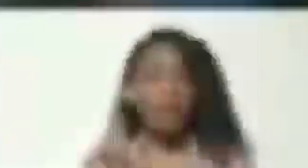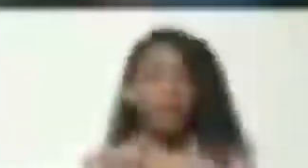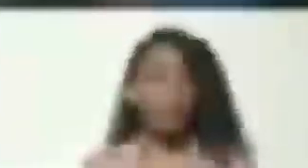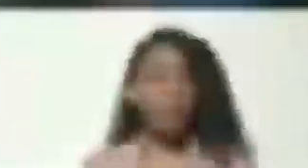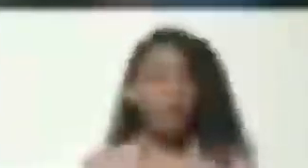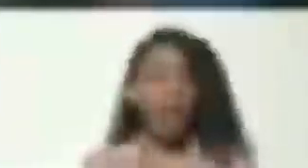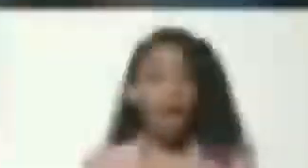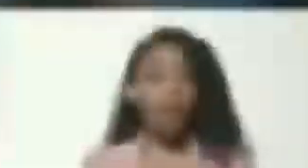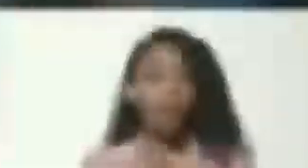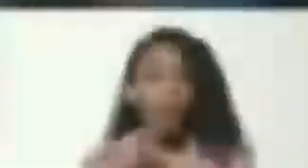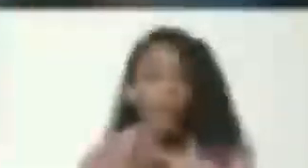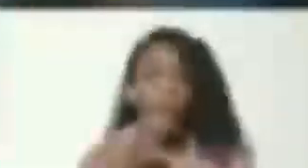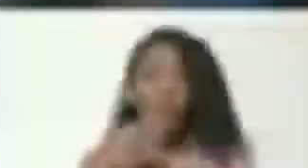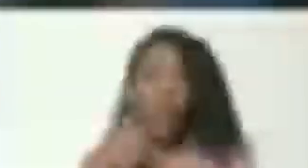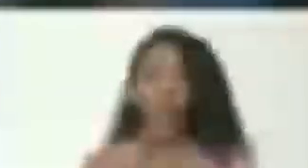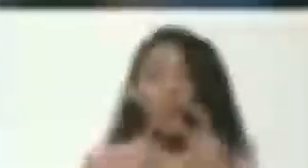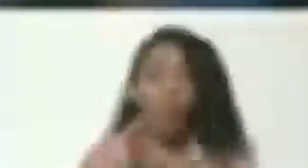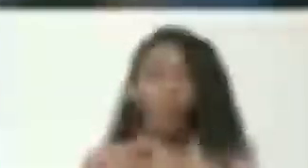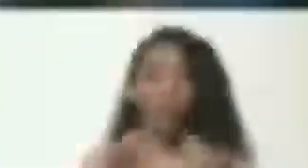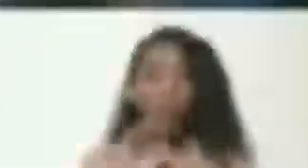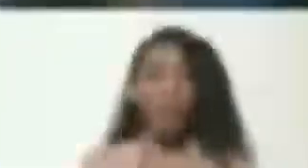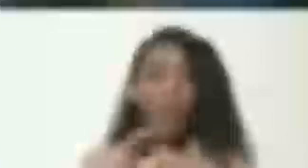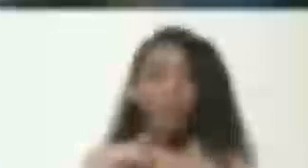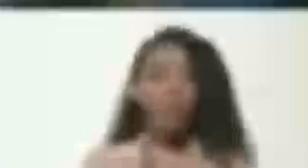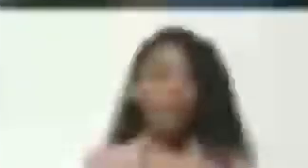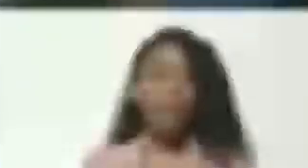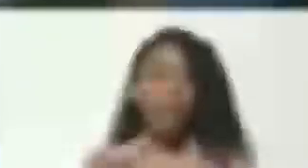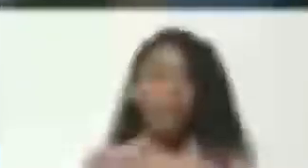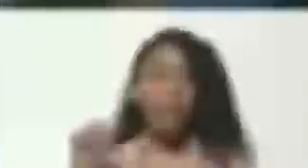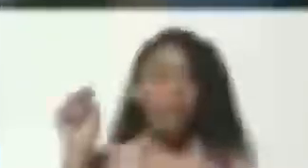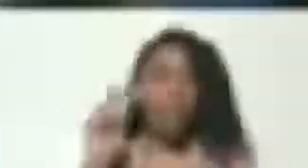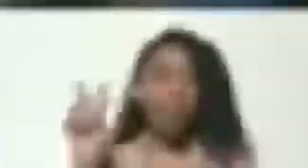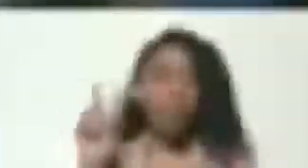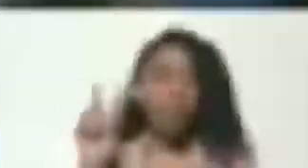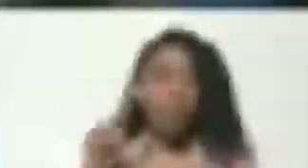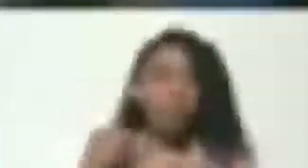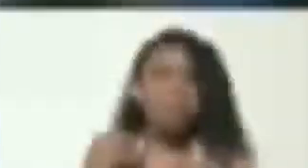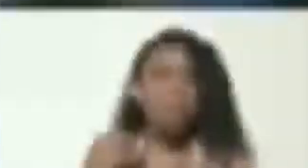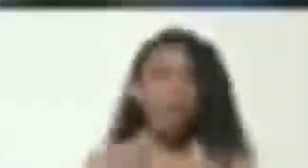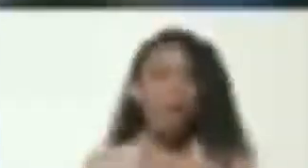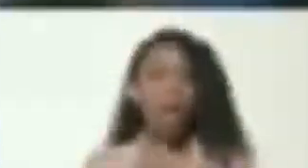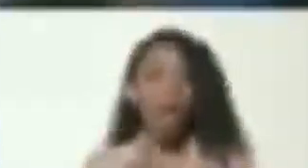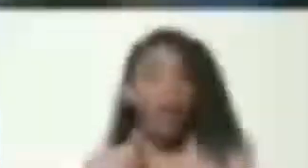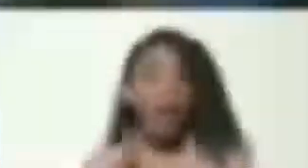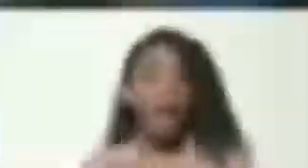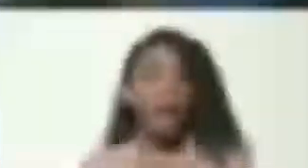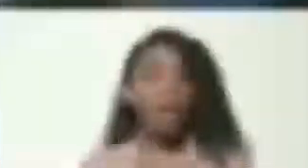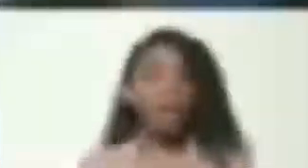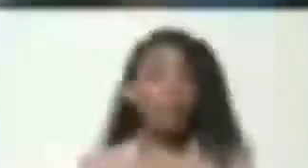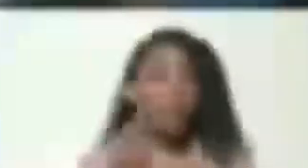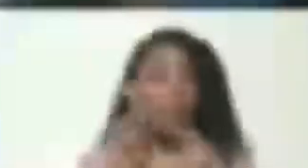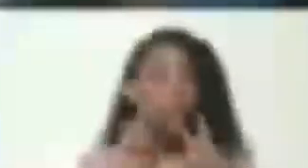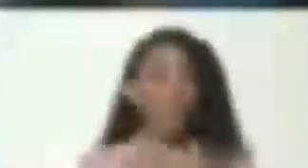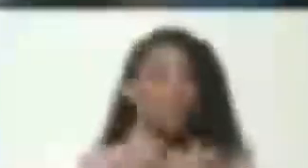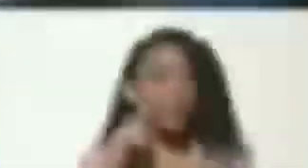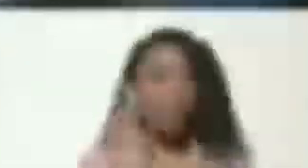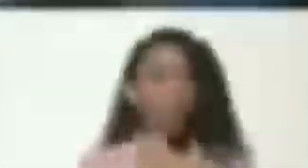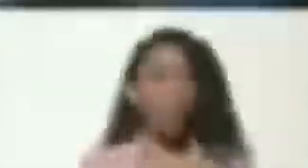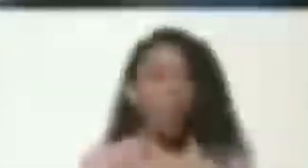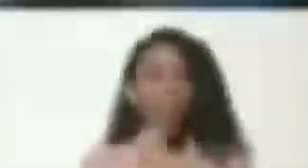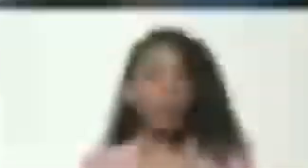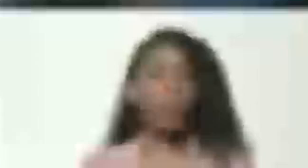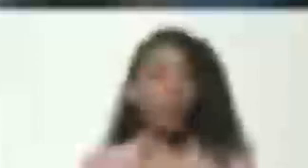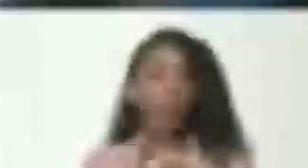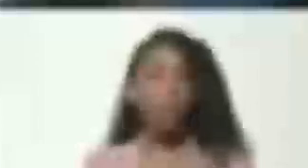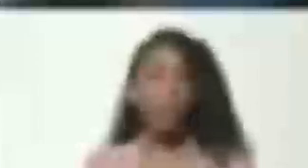Petro que no te lo cree. El último valor que yo estuve viendo del Petro estaba en 130 millones de bolívares